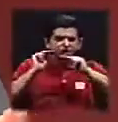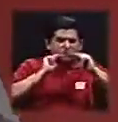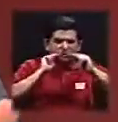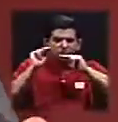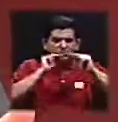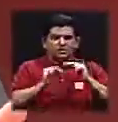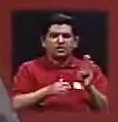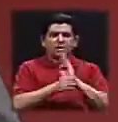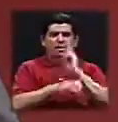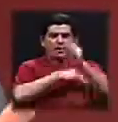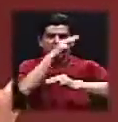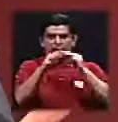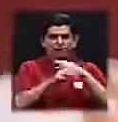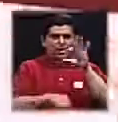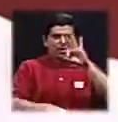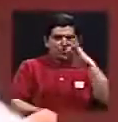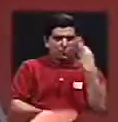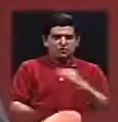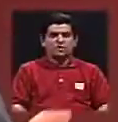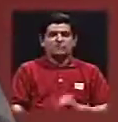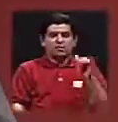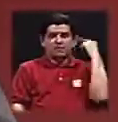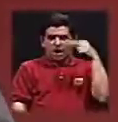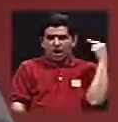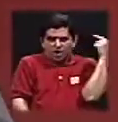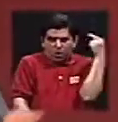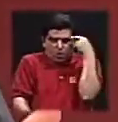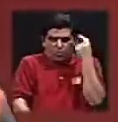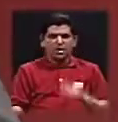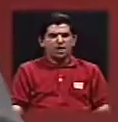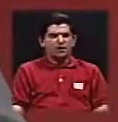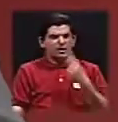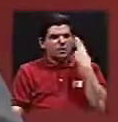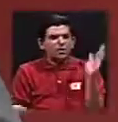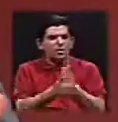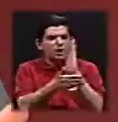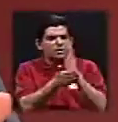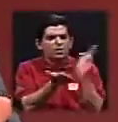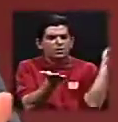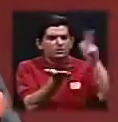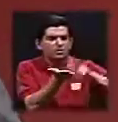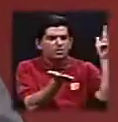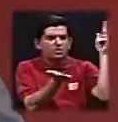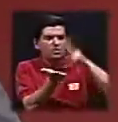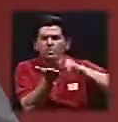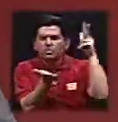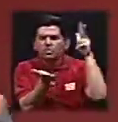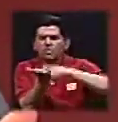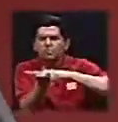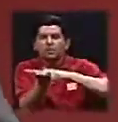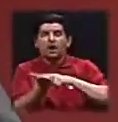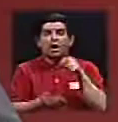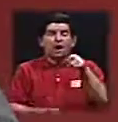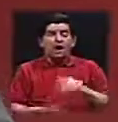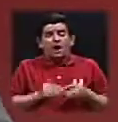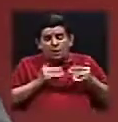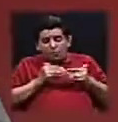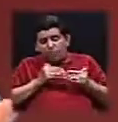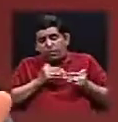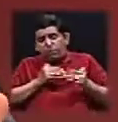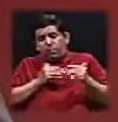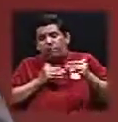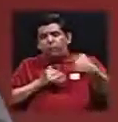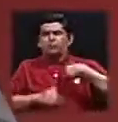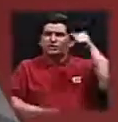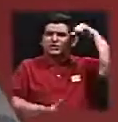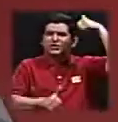el Banco Mundial, de alguna manera, y con el gobierno para ver los documentos que se aprobaban. Bueno, pues han sido largas.